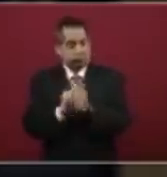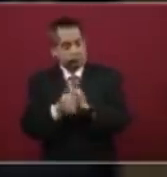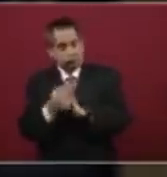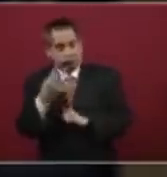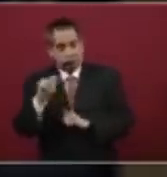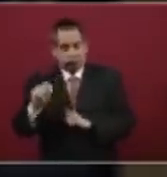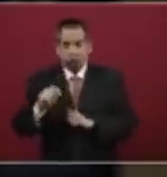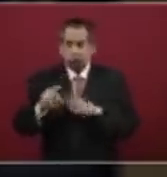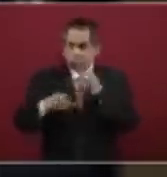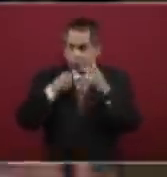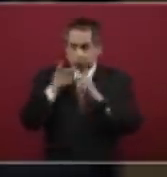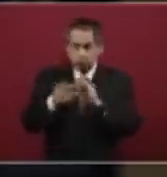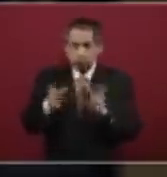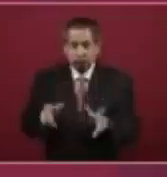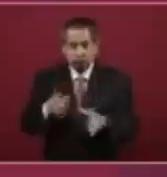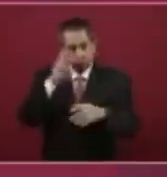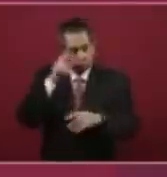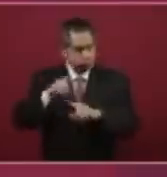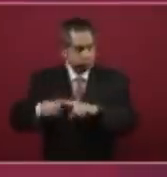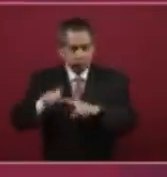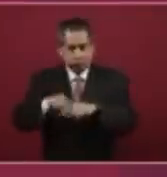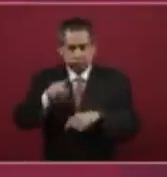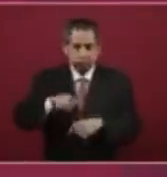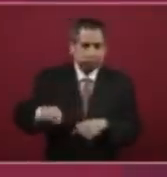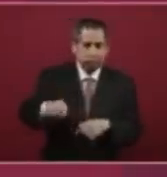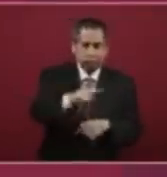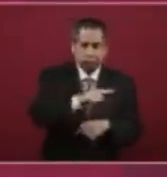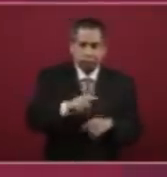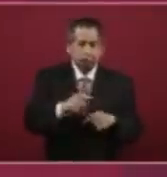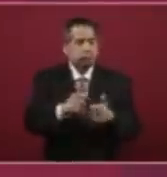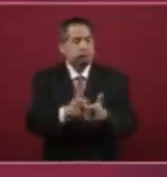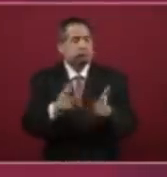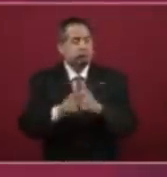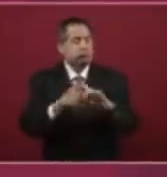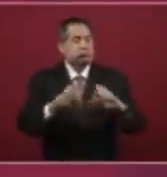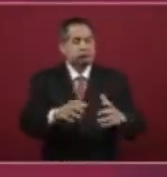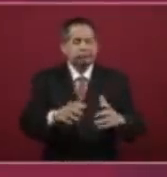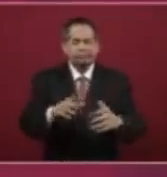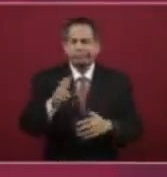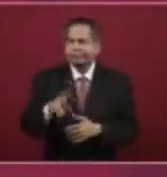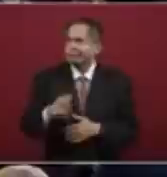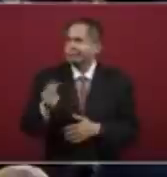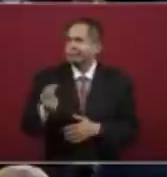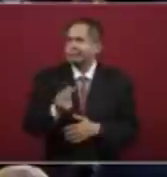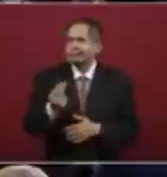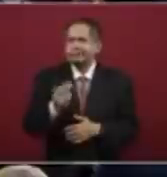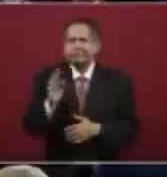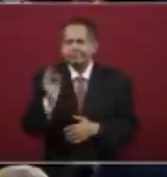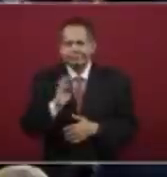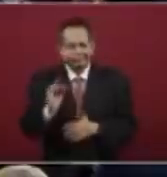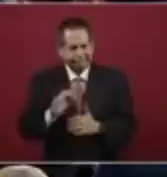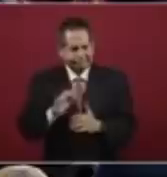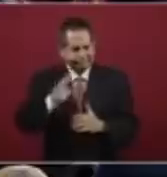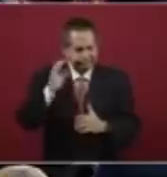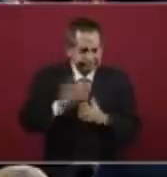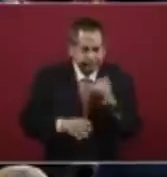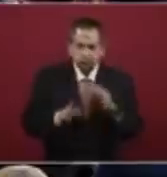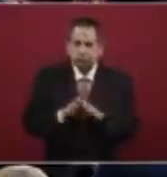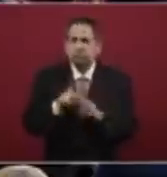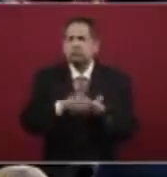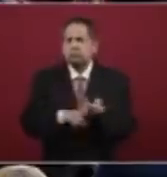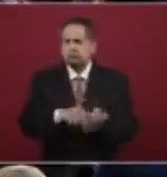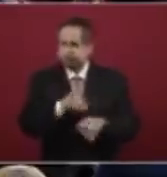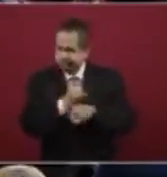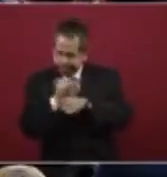está promoviendo hacia las distintas organizaciones gremiales, se requeriría quizás cerrar este capítulo con una